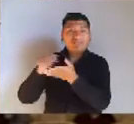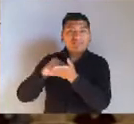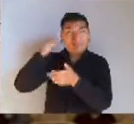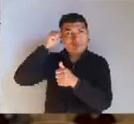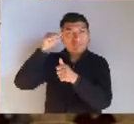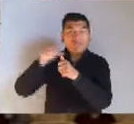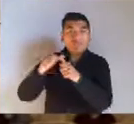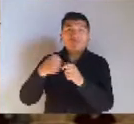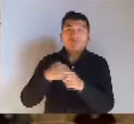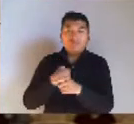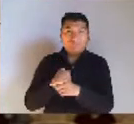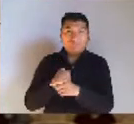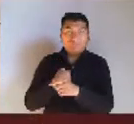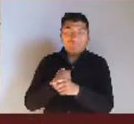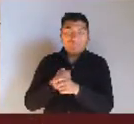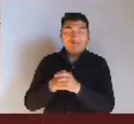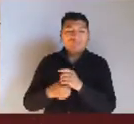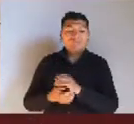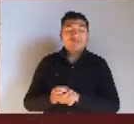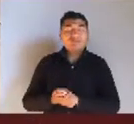en conmemoración mía.